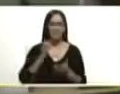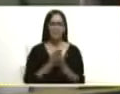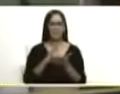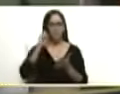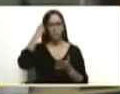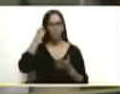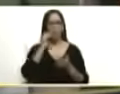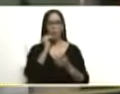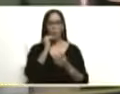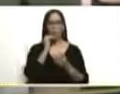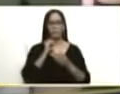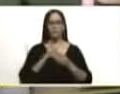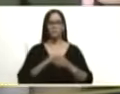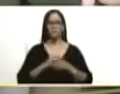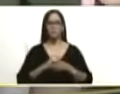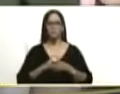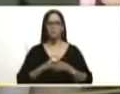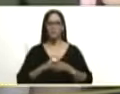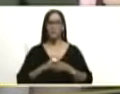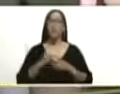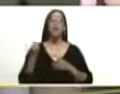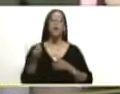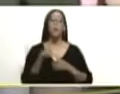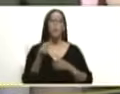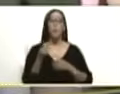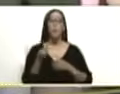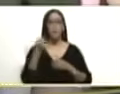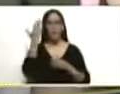jóvenes, sobre todo, cómo era Venezuela